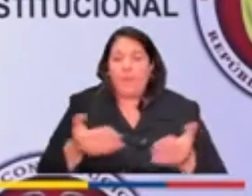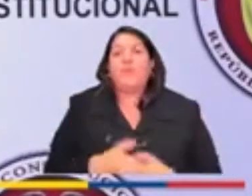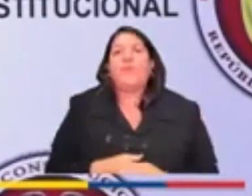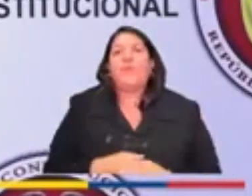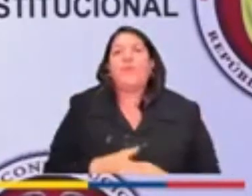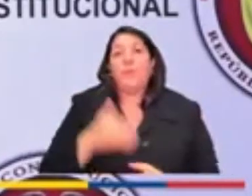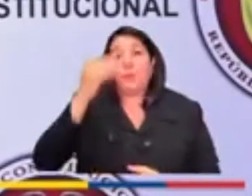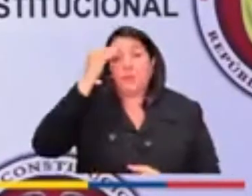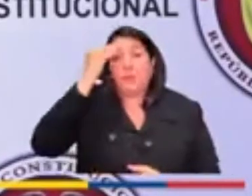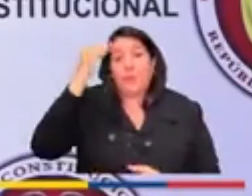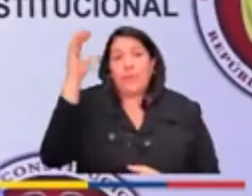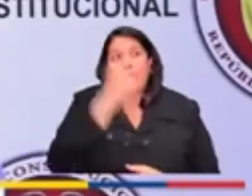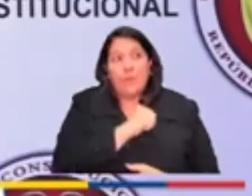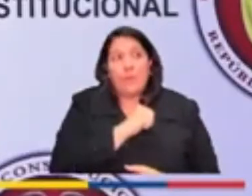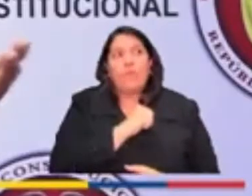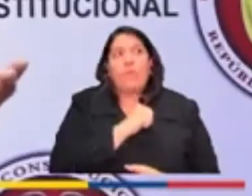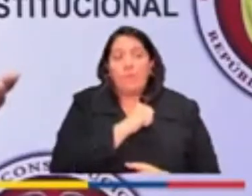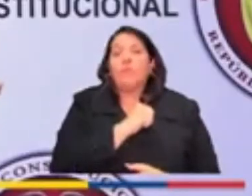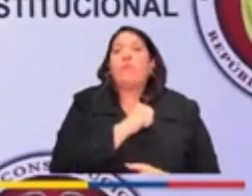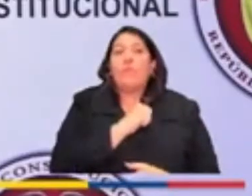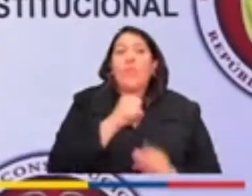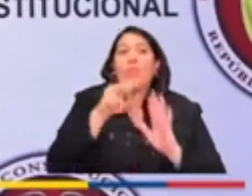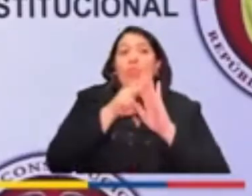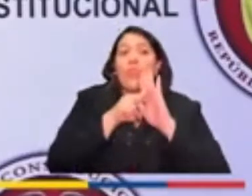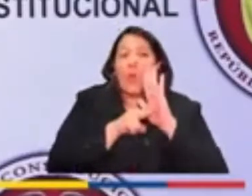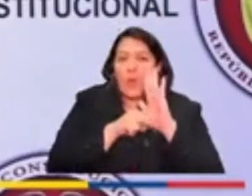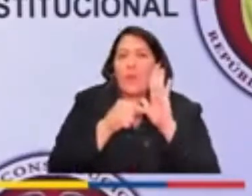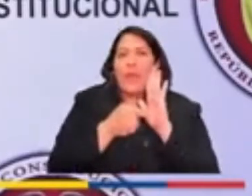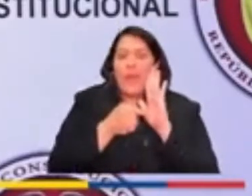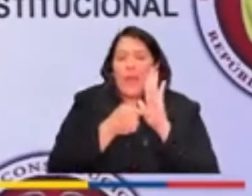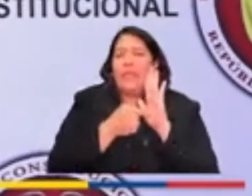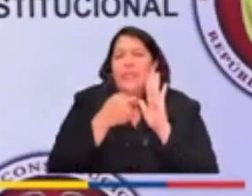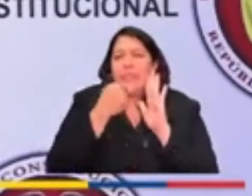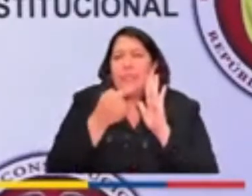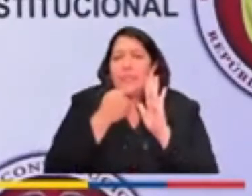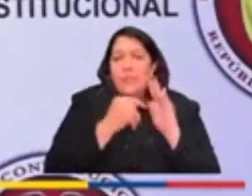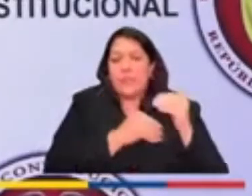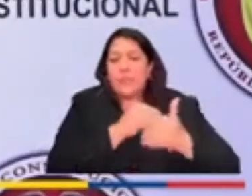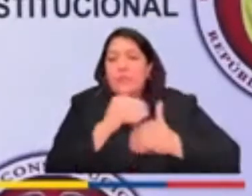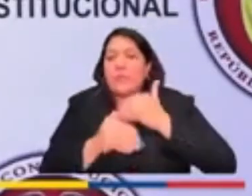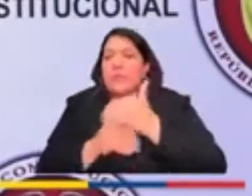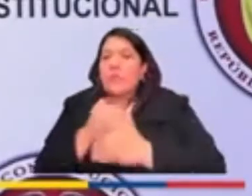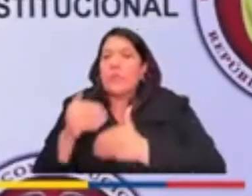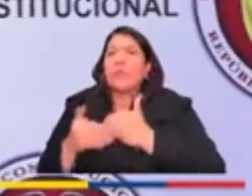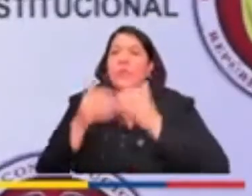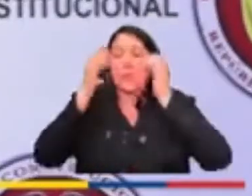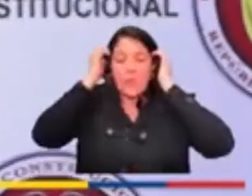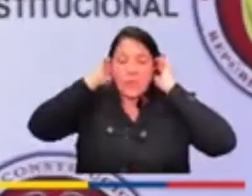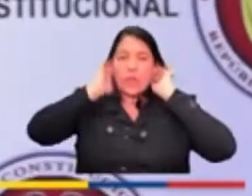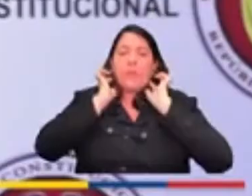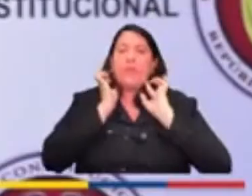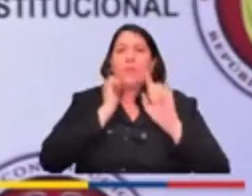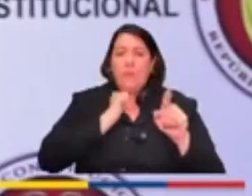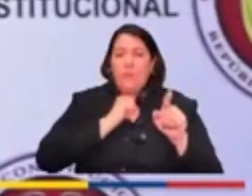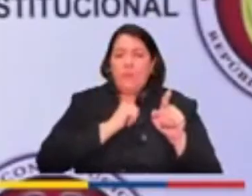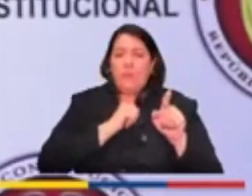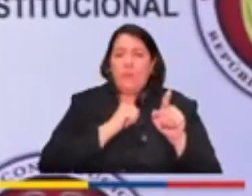Como ven, según la norma, están diciendo que los procesos tienen que durar